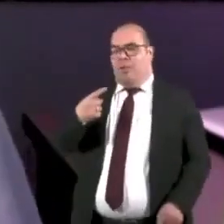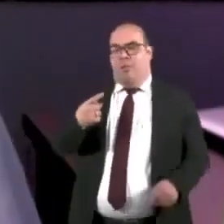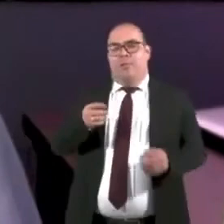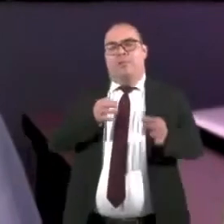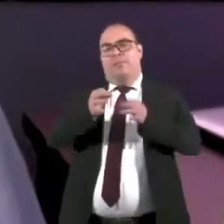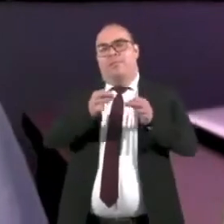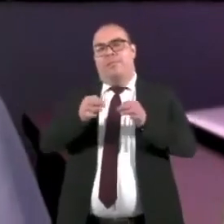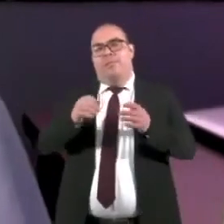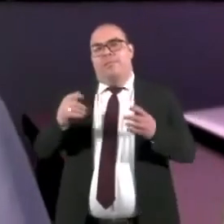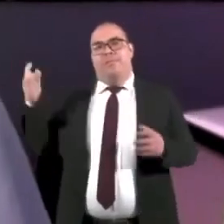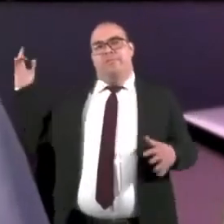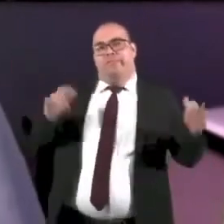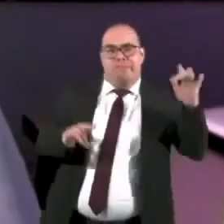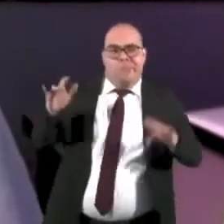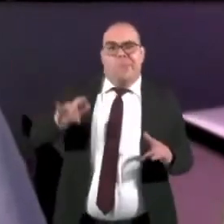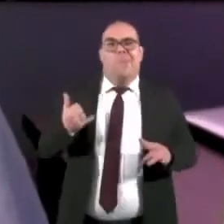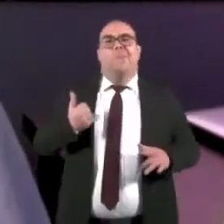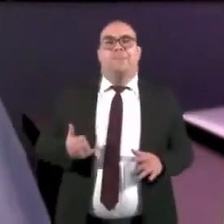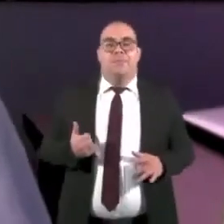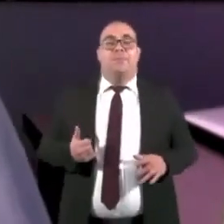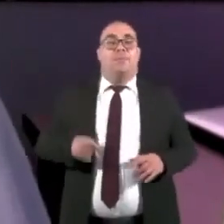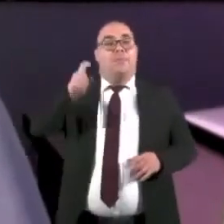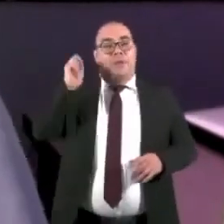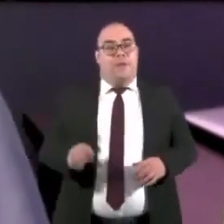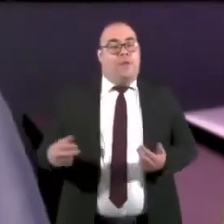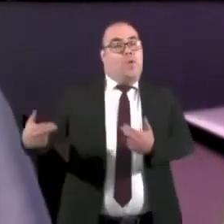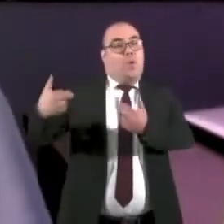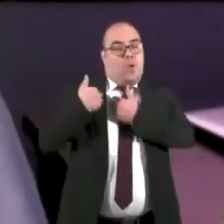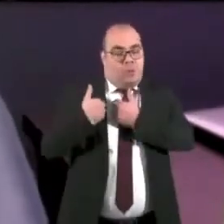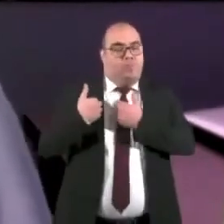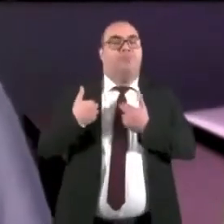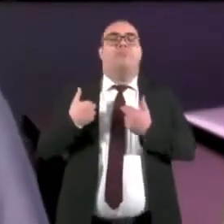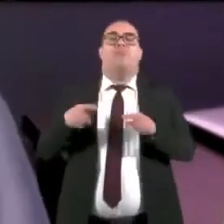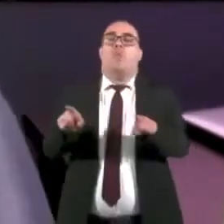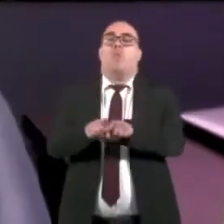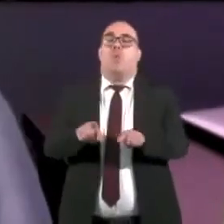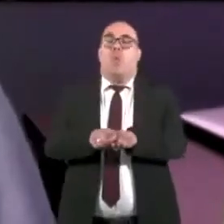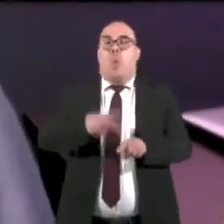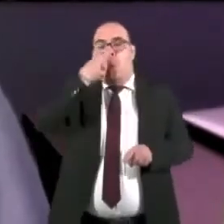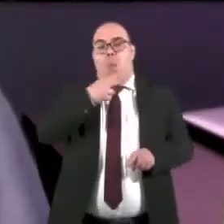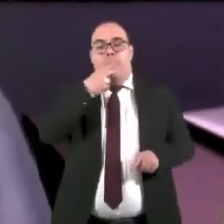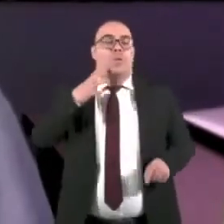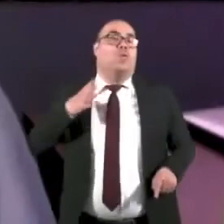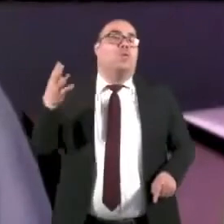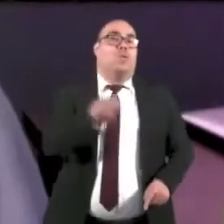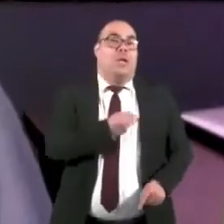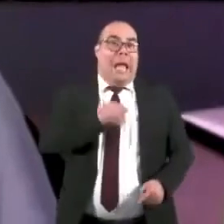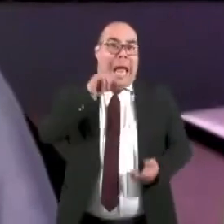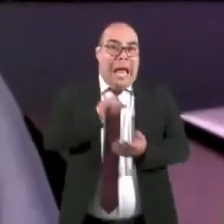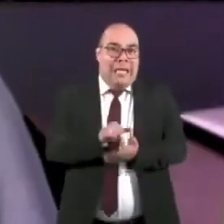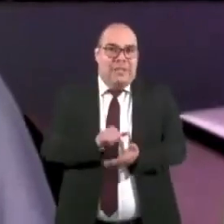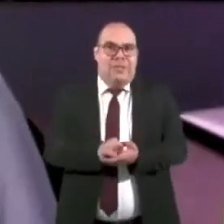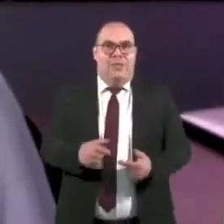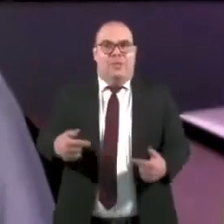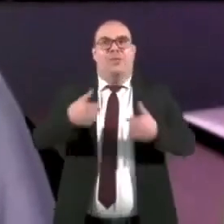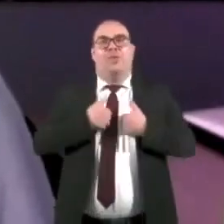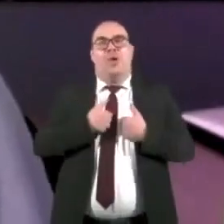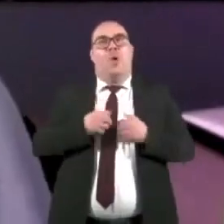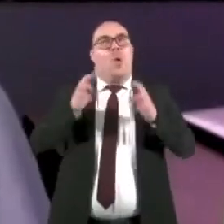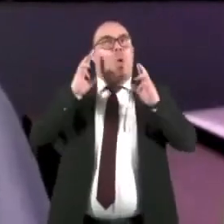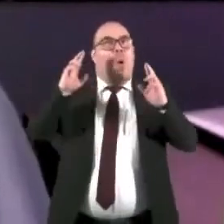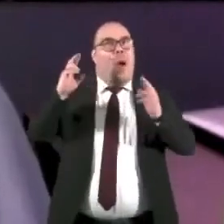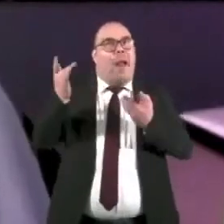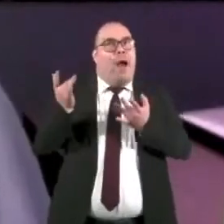están presentes. Y es una obligación y un compromiso de todos. Y en ese sentido, yo tengo la esperanza,